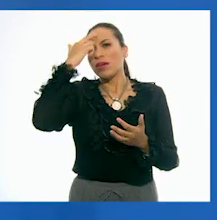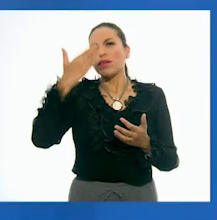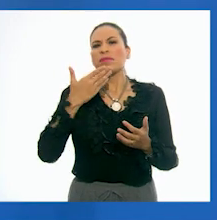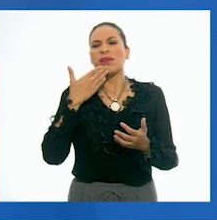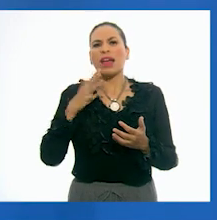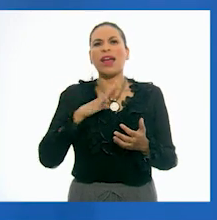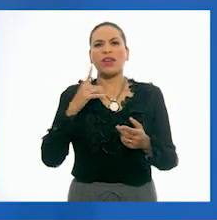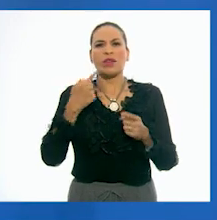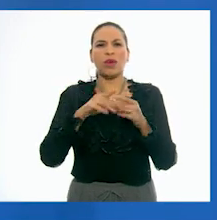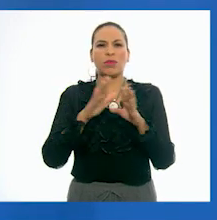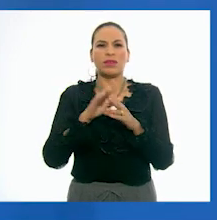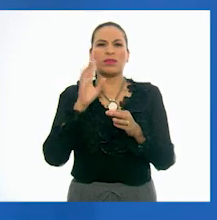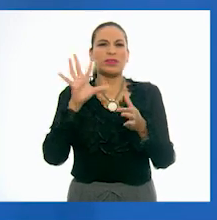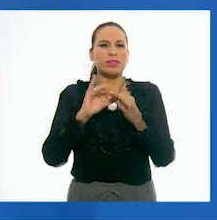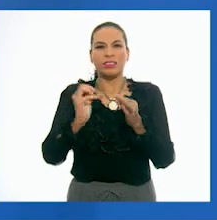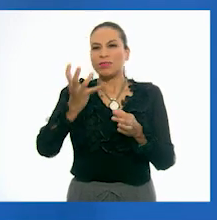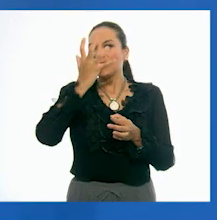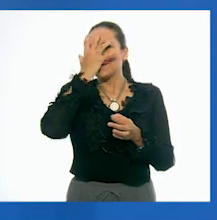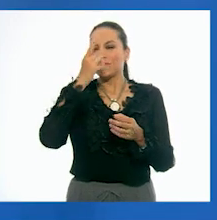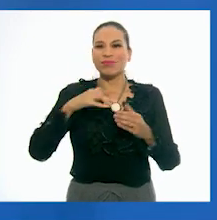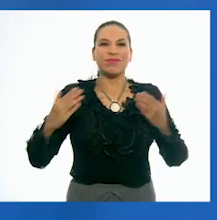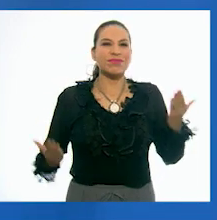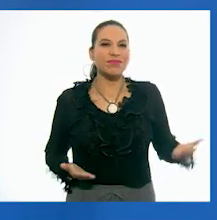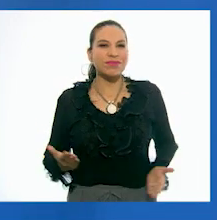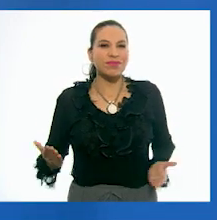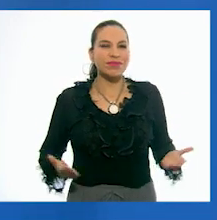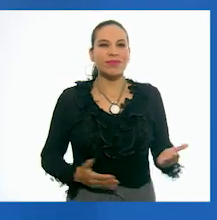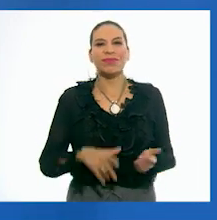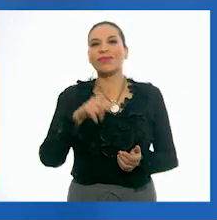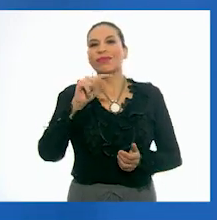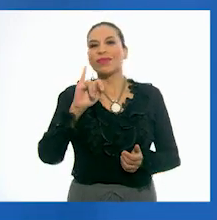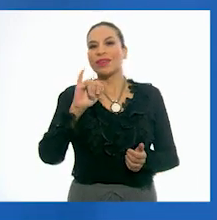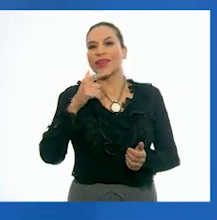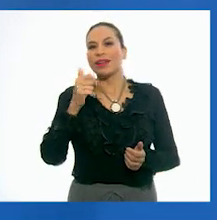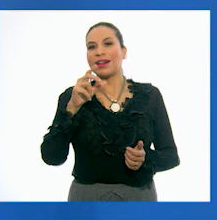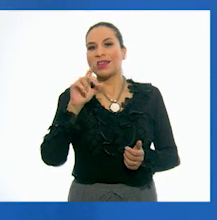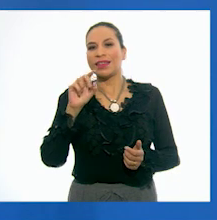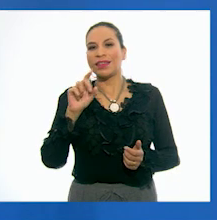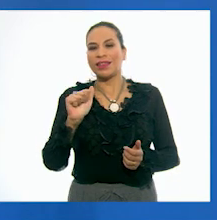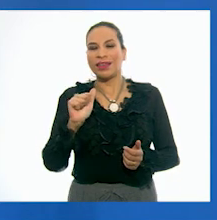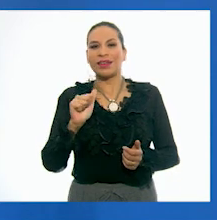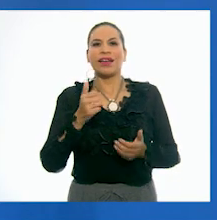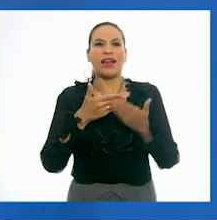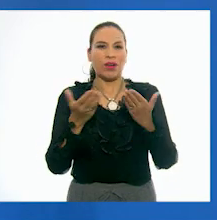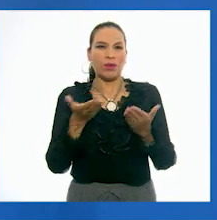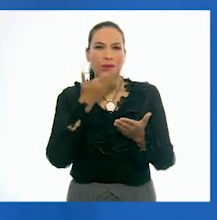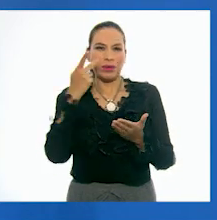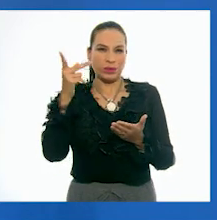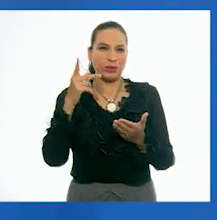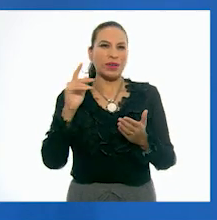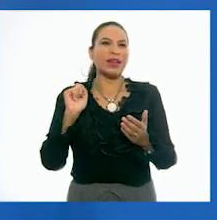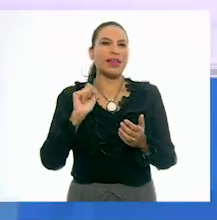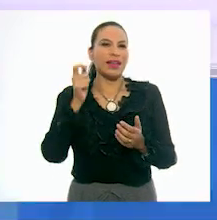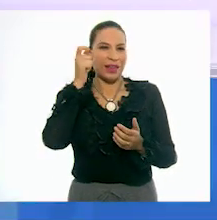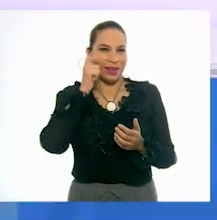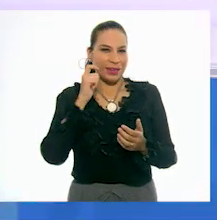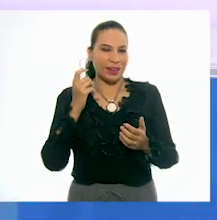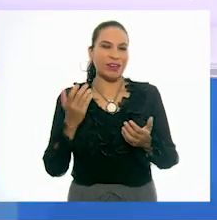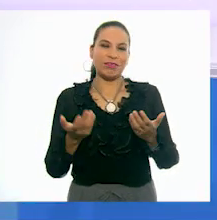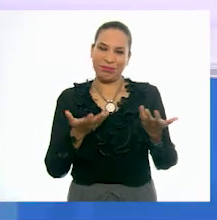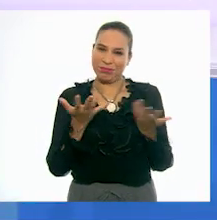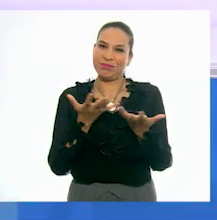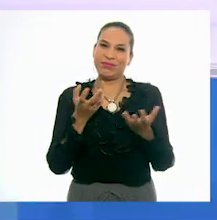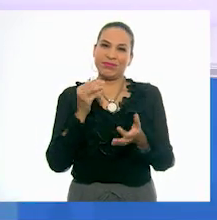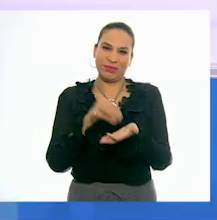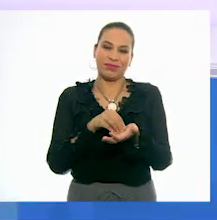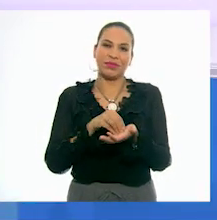una máscara y nos habló de la danza de la tigrada, practicada en la actualidad en el estado de Guerrero. Muy bien,